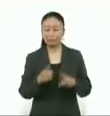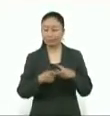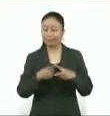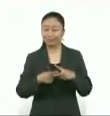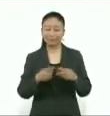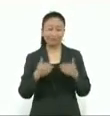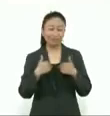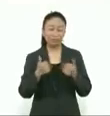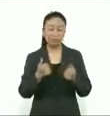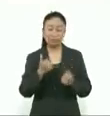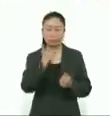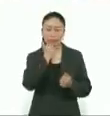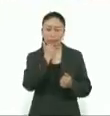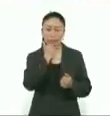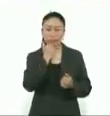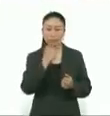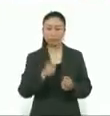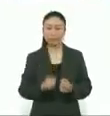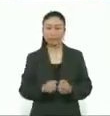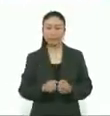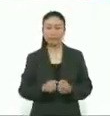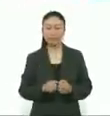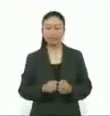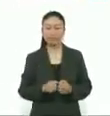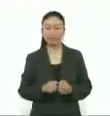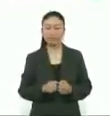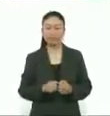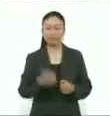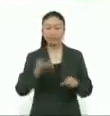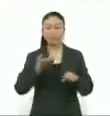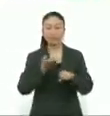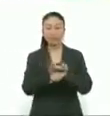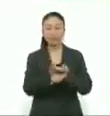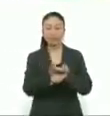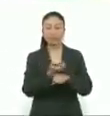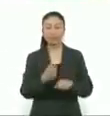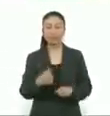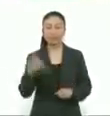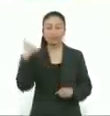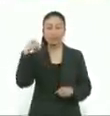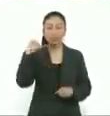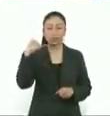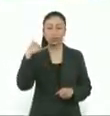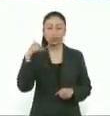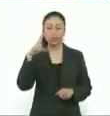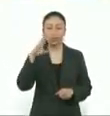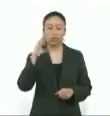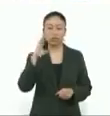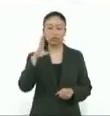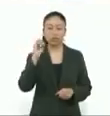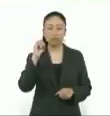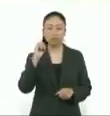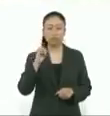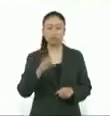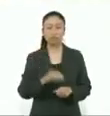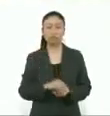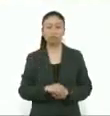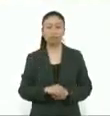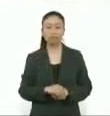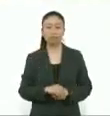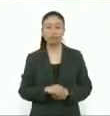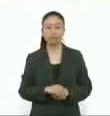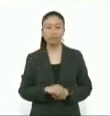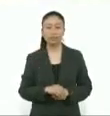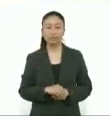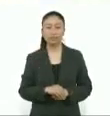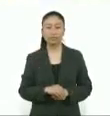La legislatura por el Estado de Yucatán, la diputada Rocío Natalí Barrera Puc.